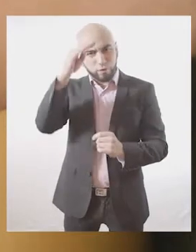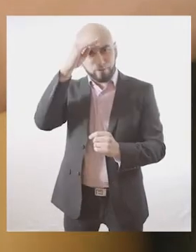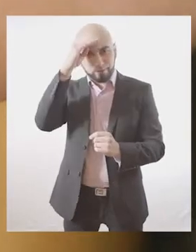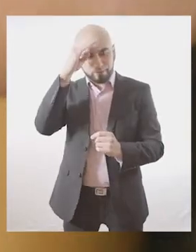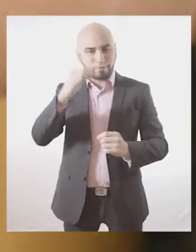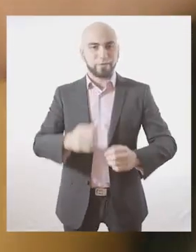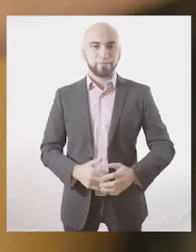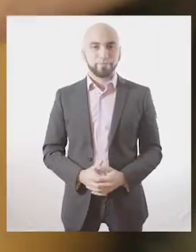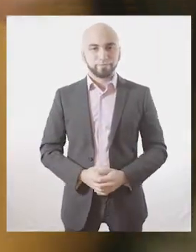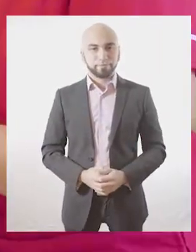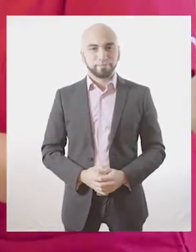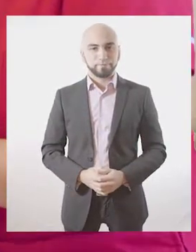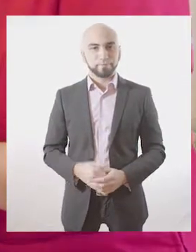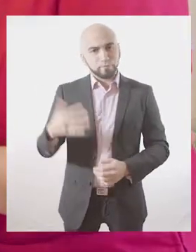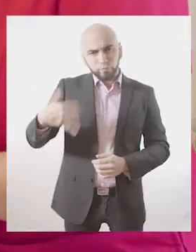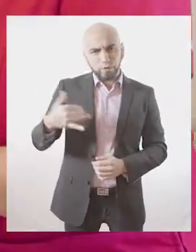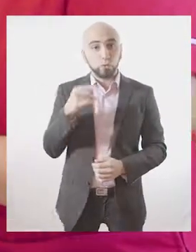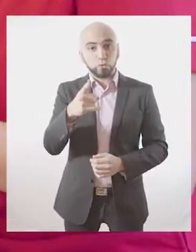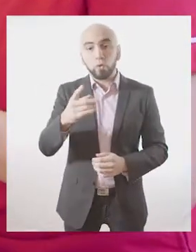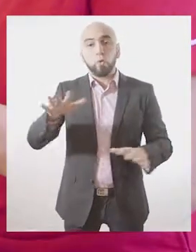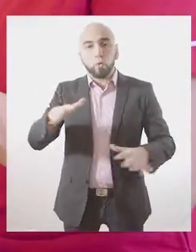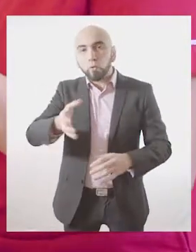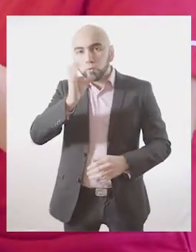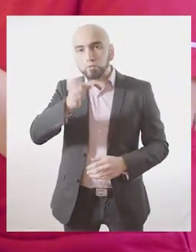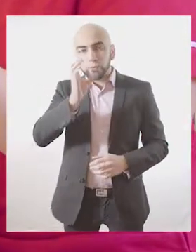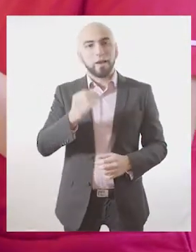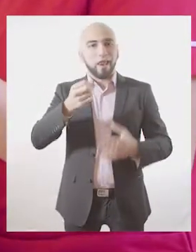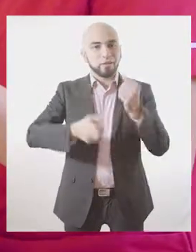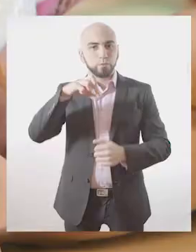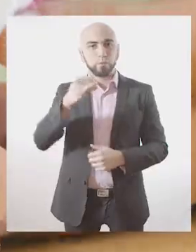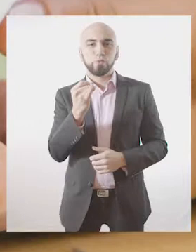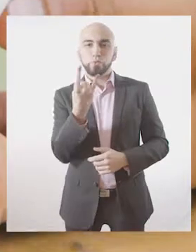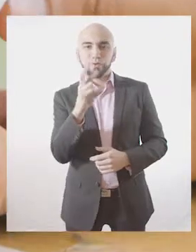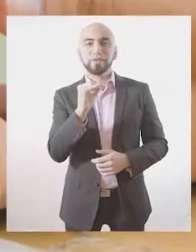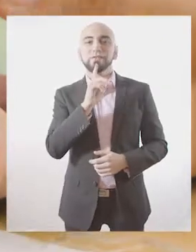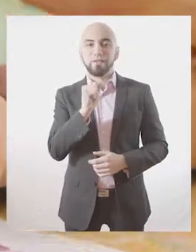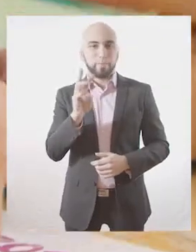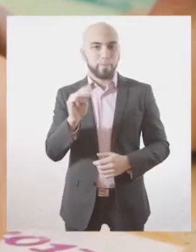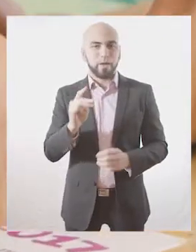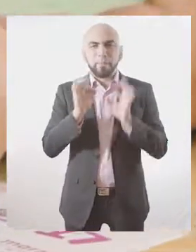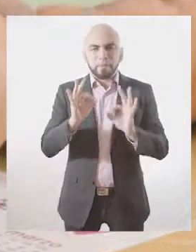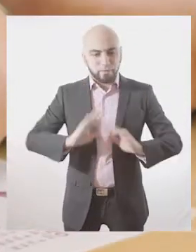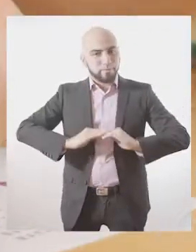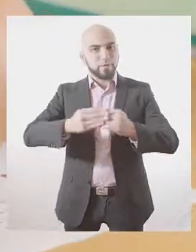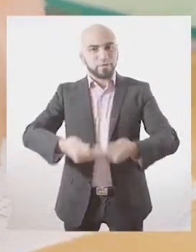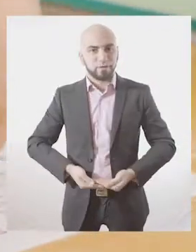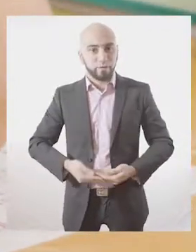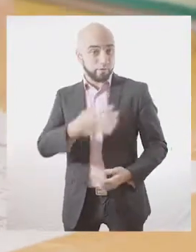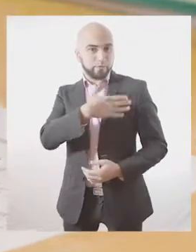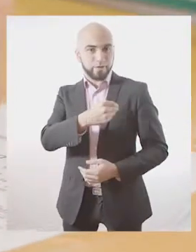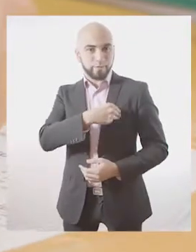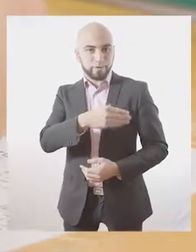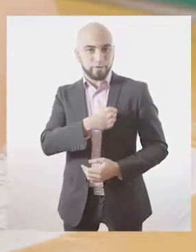confianza. Es muy importante que consumas la leche Purita Mamá, especialmente hecha para mujeres embarazadas y